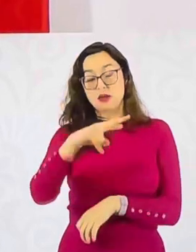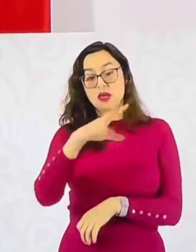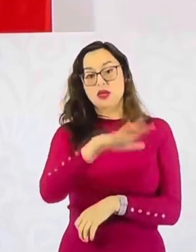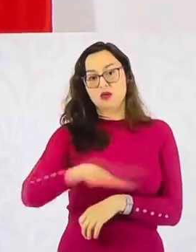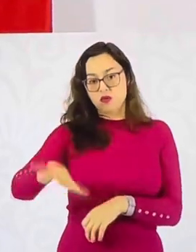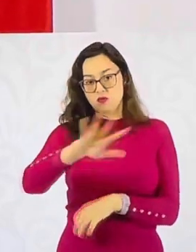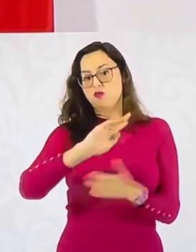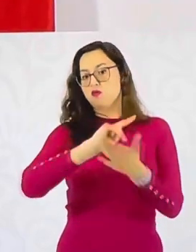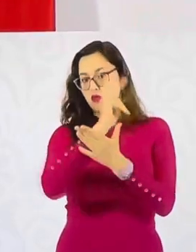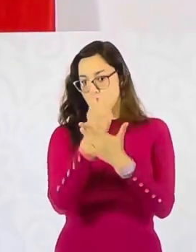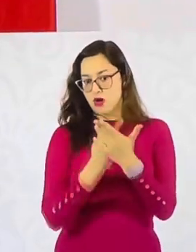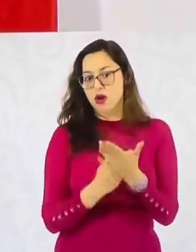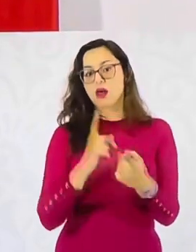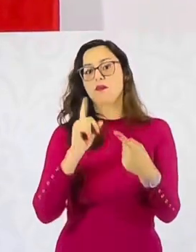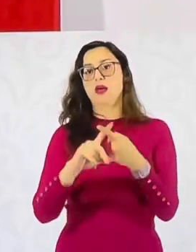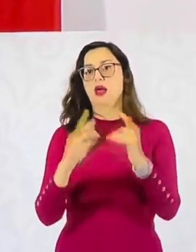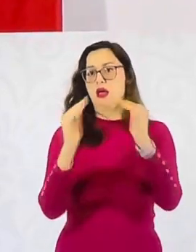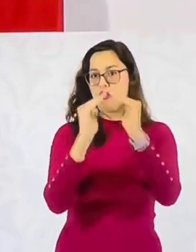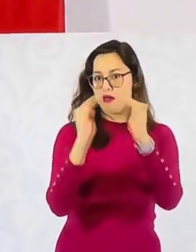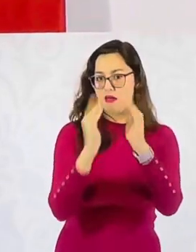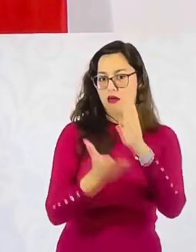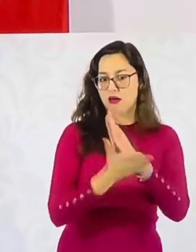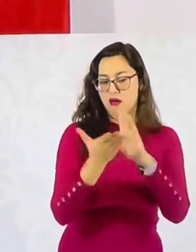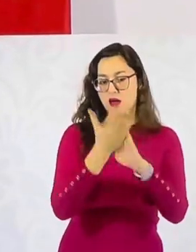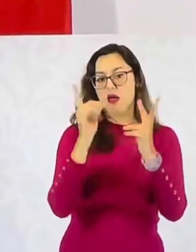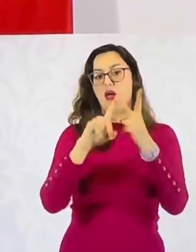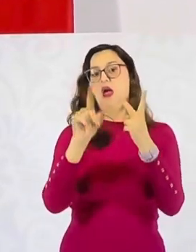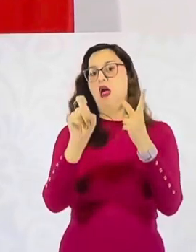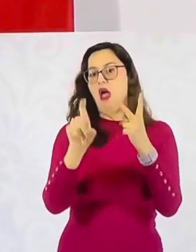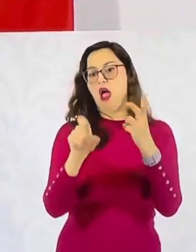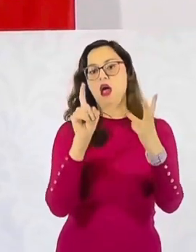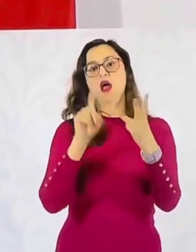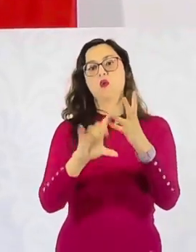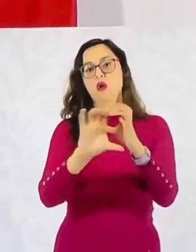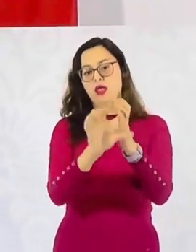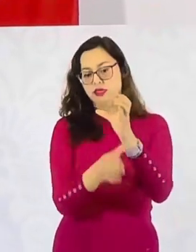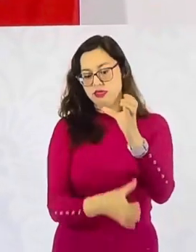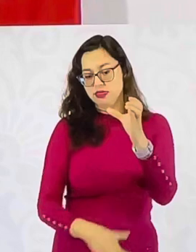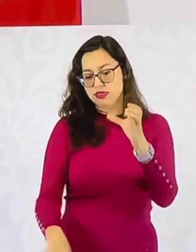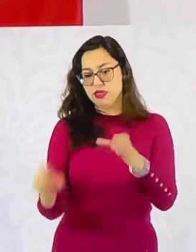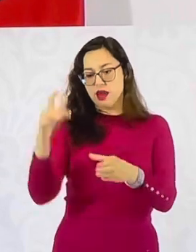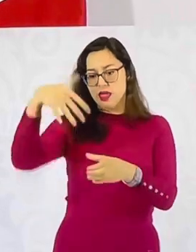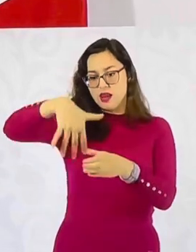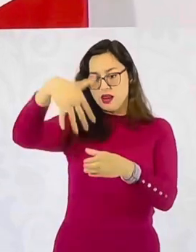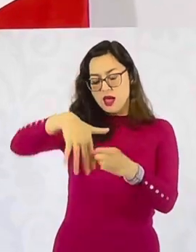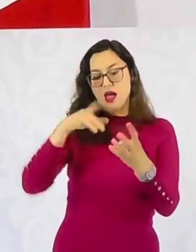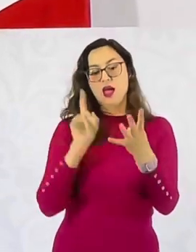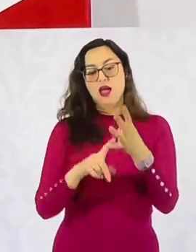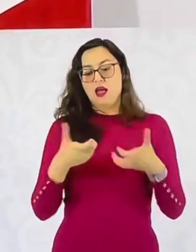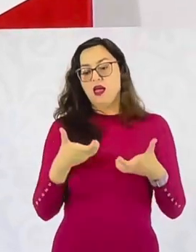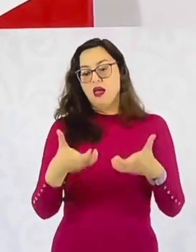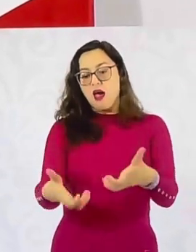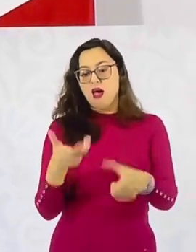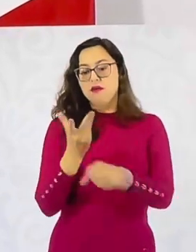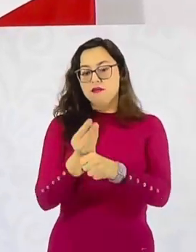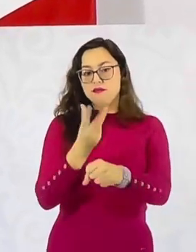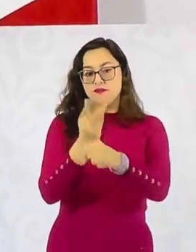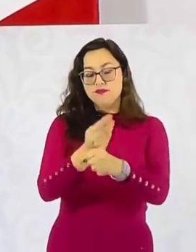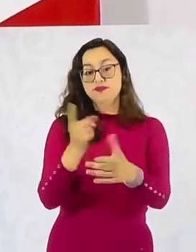implica. Es vivienda, es agua, es drenaje, es pavimentación,